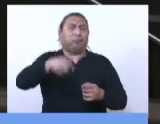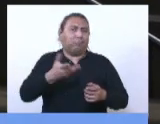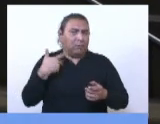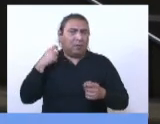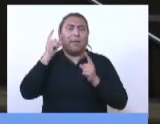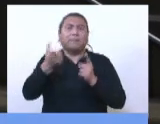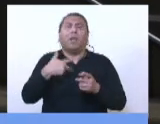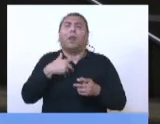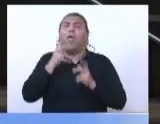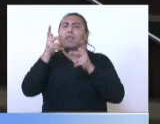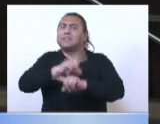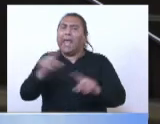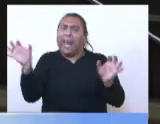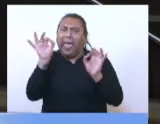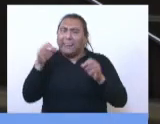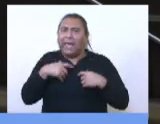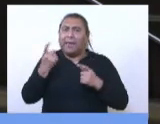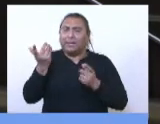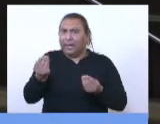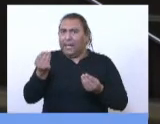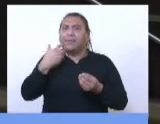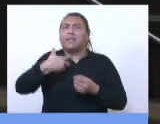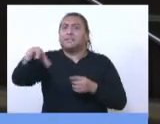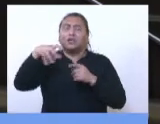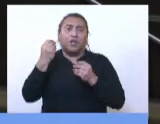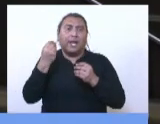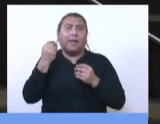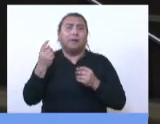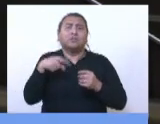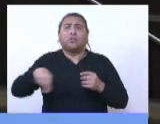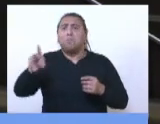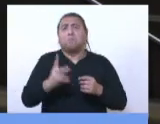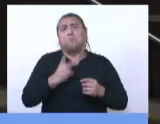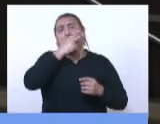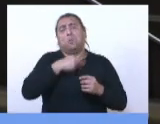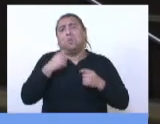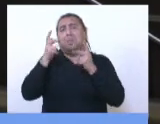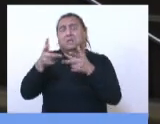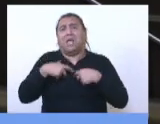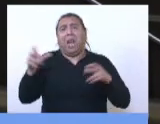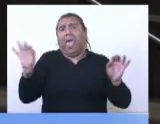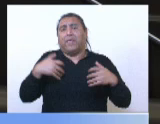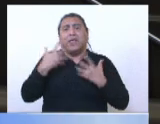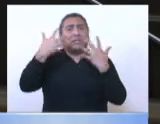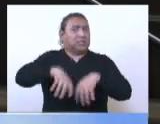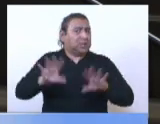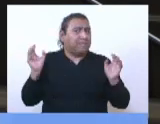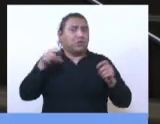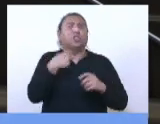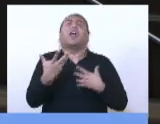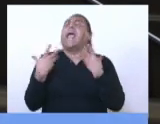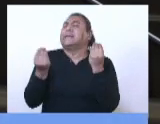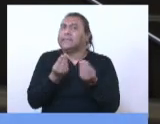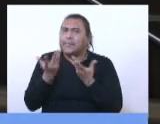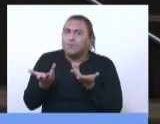decían nada los constitucionalistas del sector que se callaban la boca y alababan el sistema entonces acá que estamos tratando de hacer